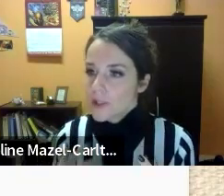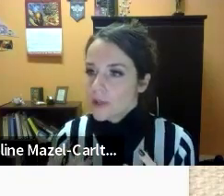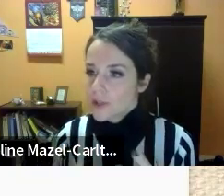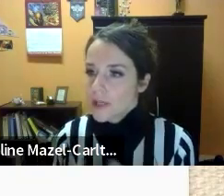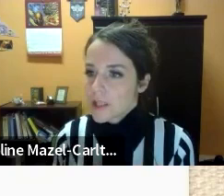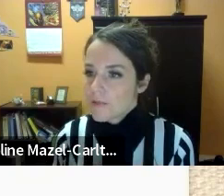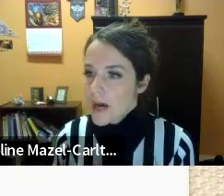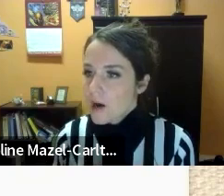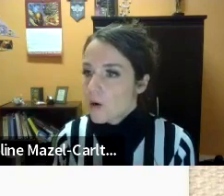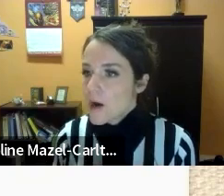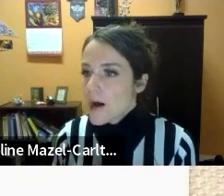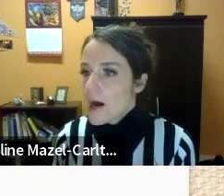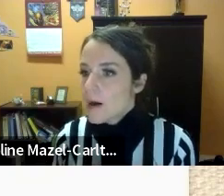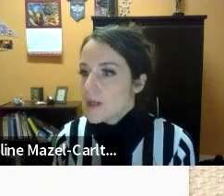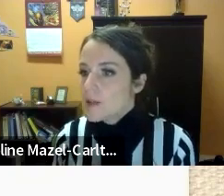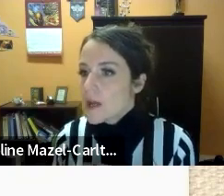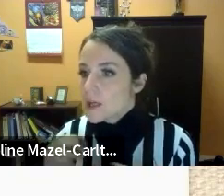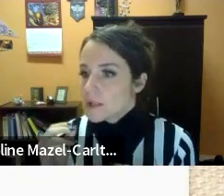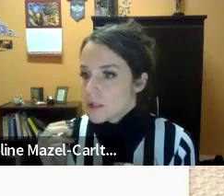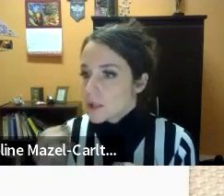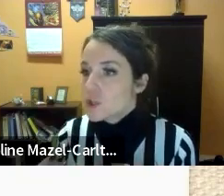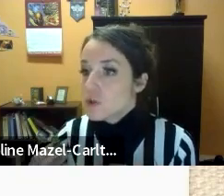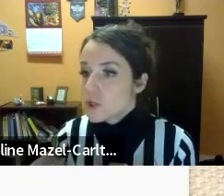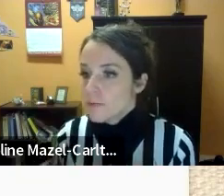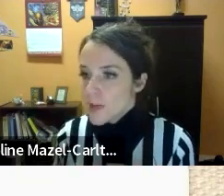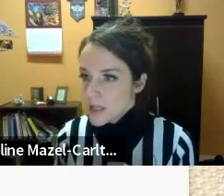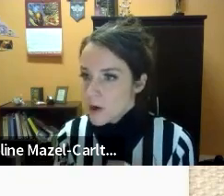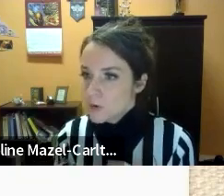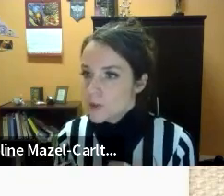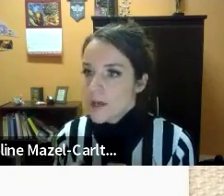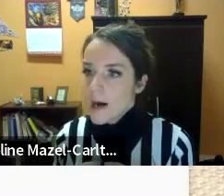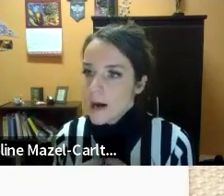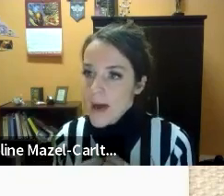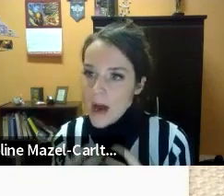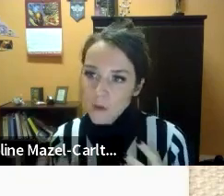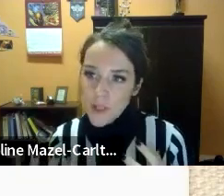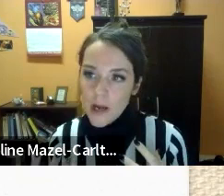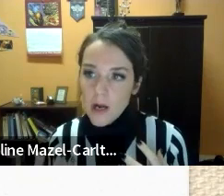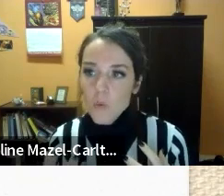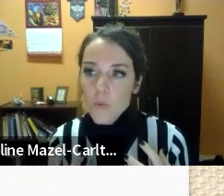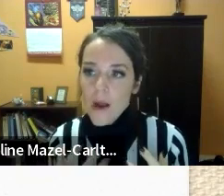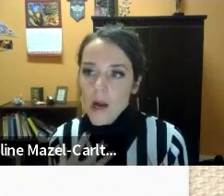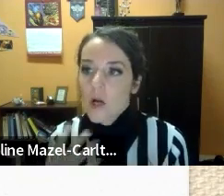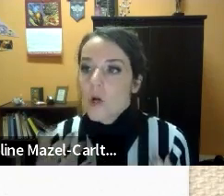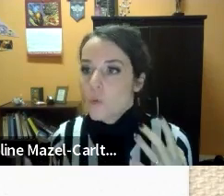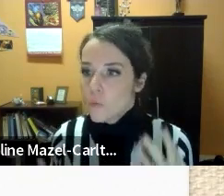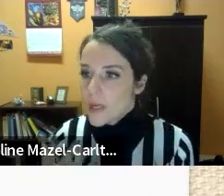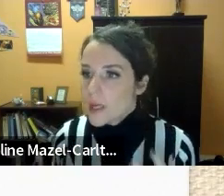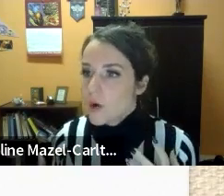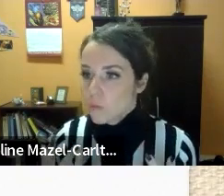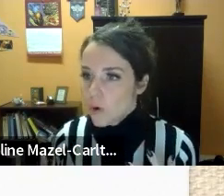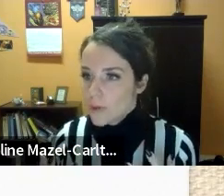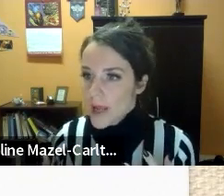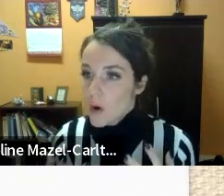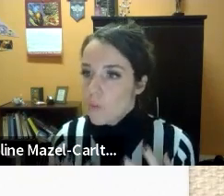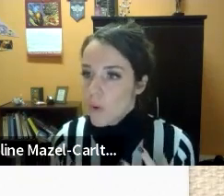pero pueden hacer Google y buscar nuestros nombres por Google, Caroline Maisel Carlton. Hay muchos